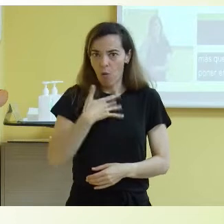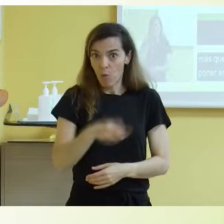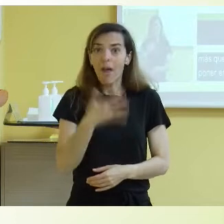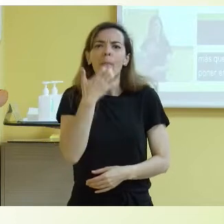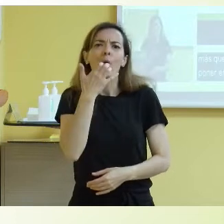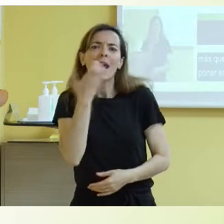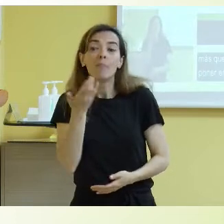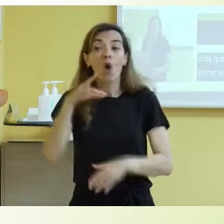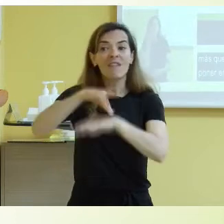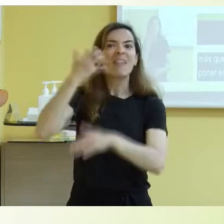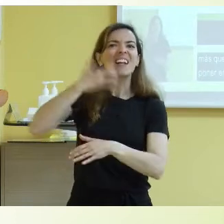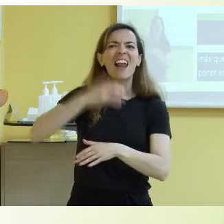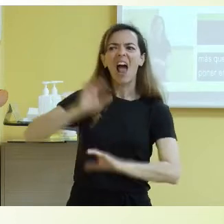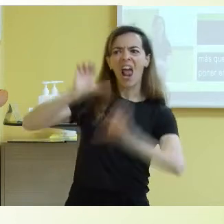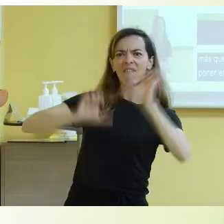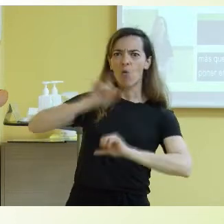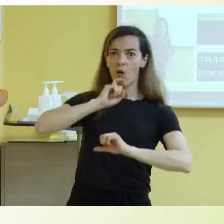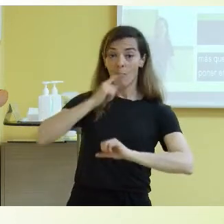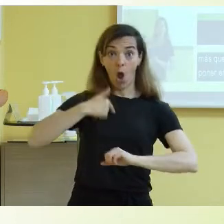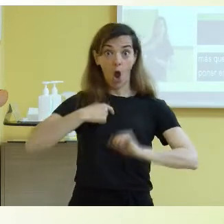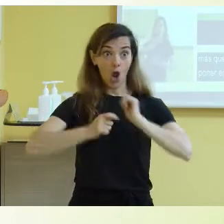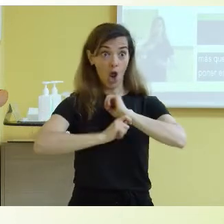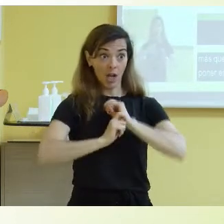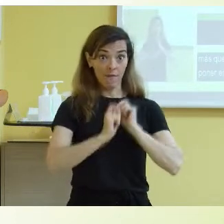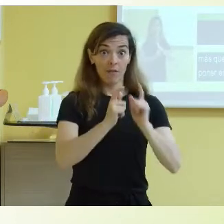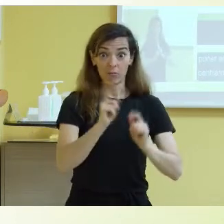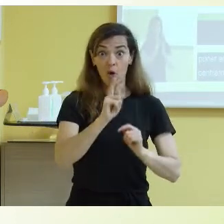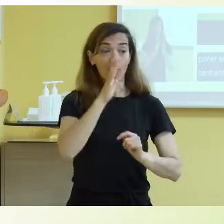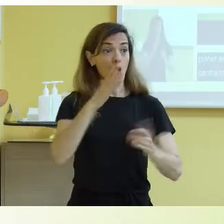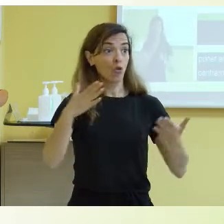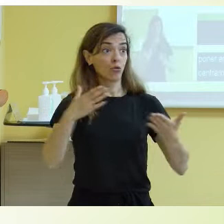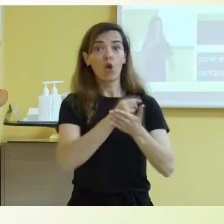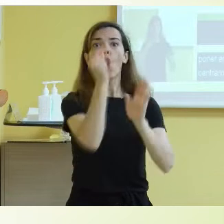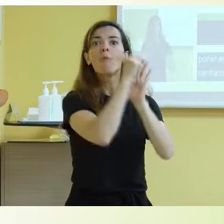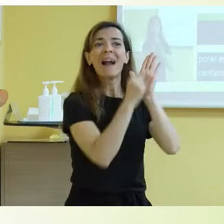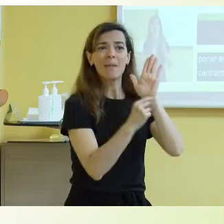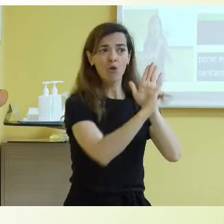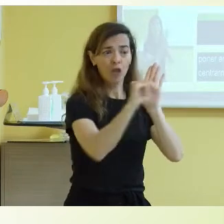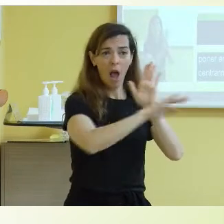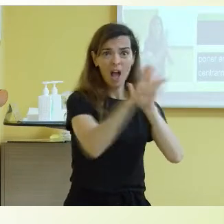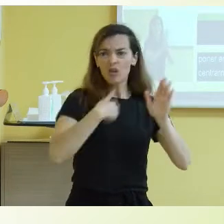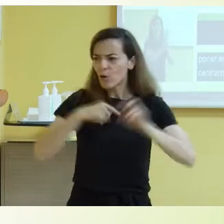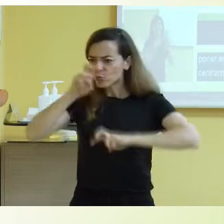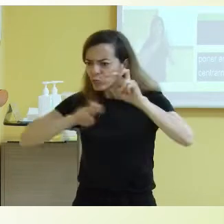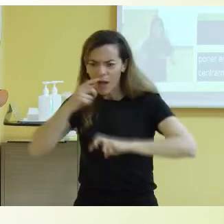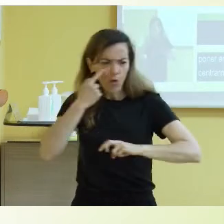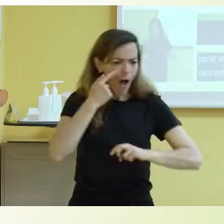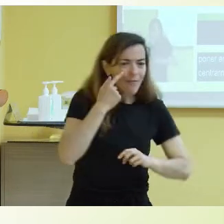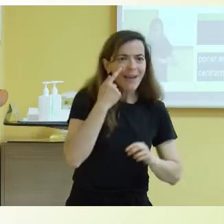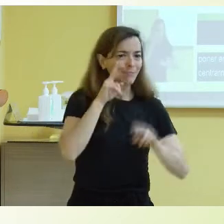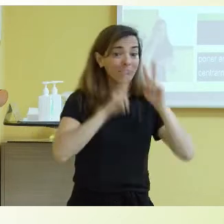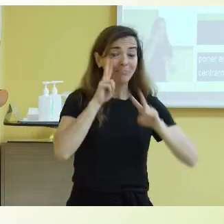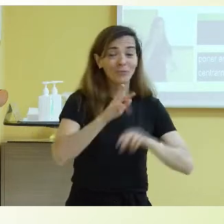cómo evaluar una enfermedad rara, ¿no? Yo no os voy a dar claves, porque además como están todos los baremos por ahí, que todavía no salen, los he estado buscando a ver si estaban, todavía no están